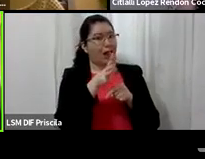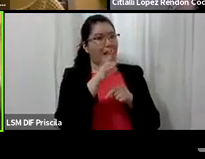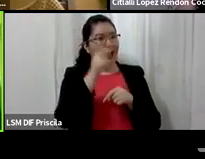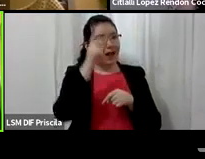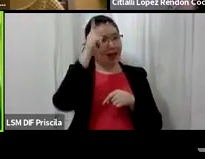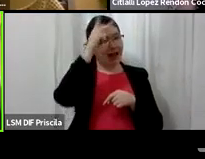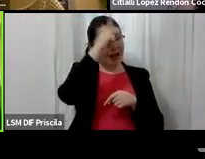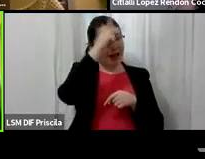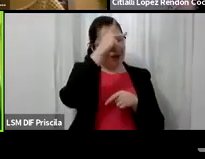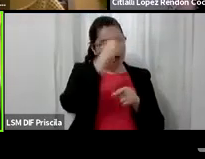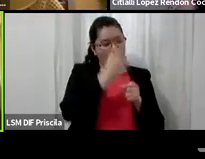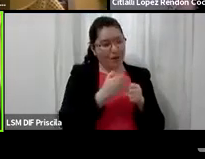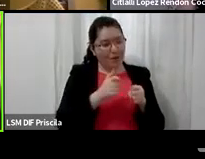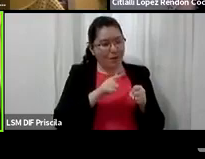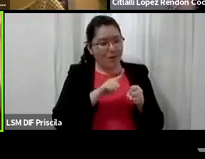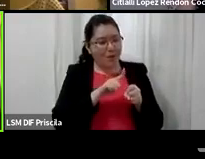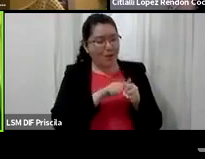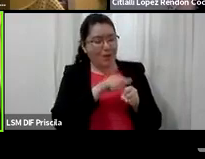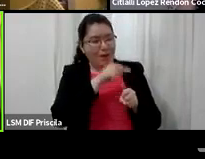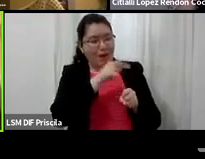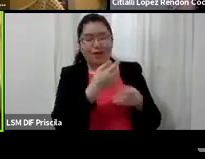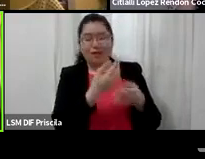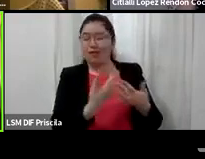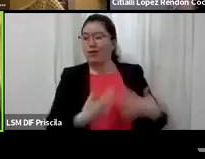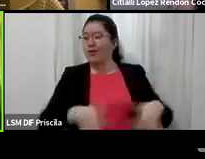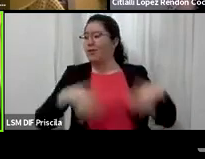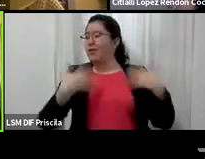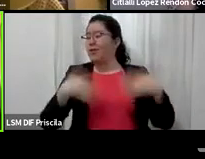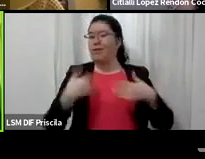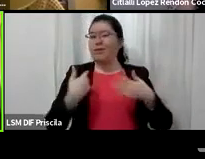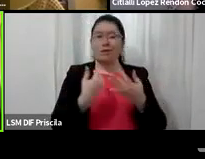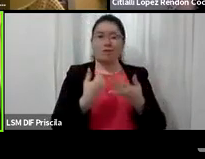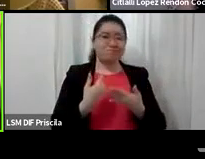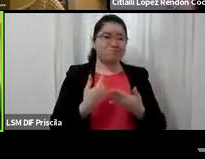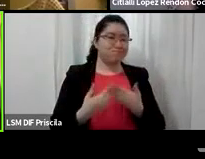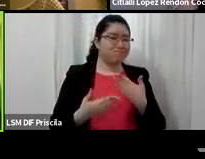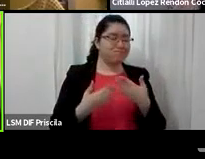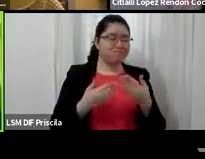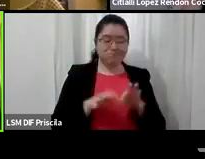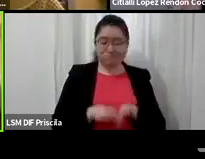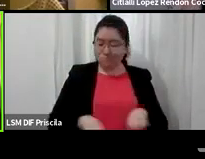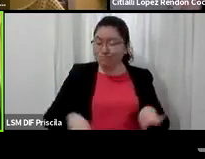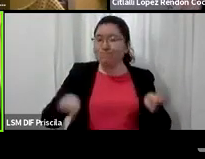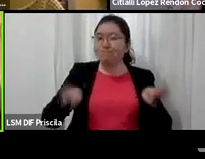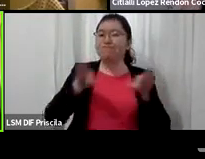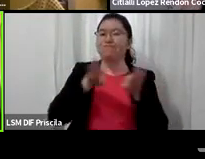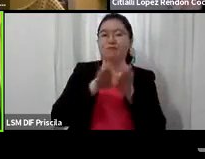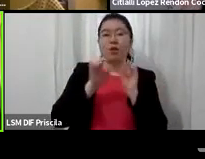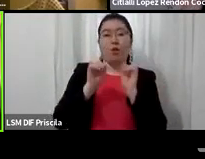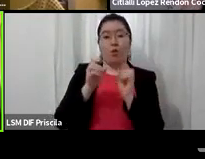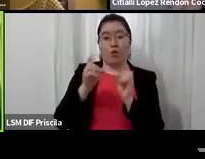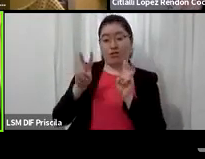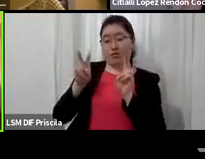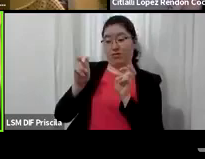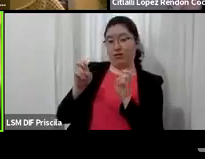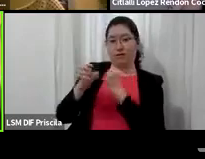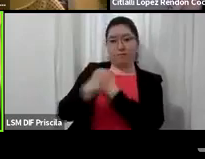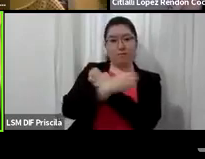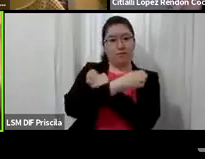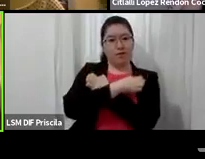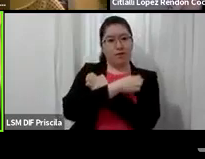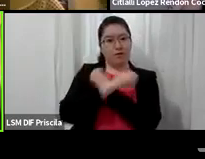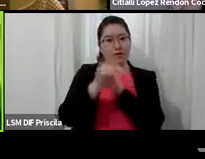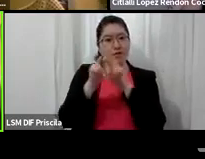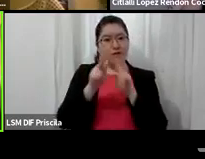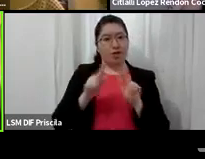da mucho más importancia, o que cuando hablamos de educación para la paz estamos hablando exclusivamente en el ámbito educativo del